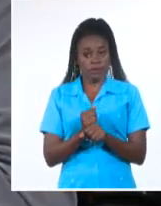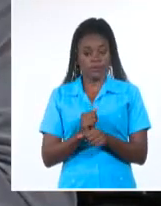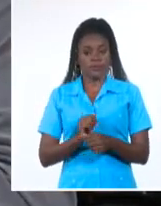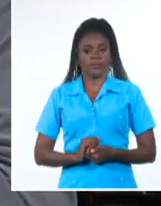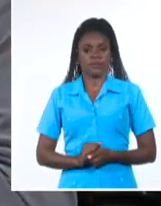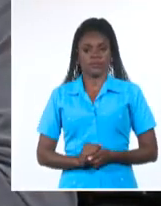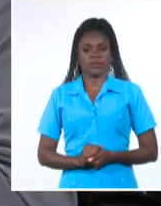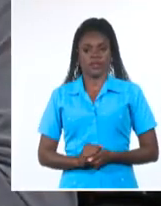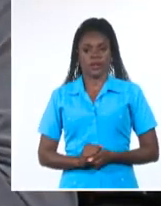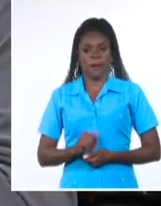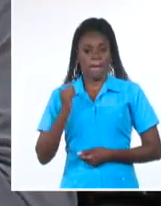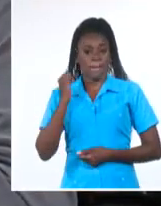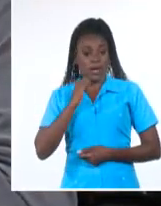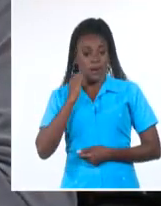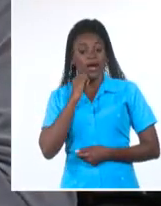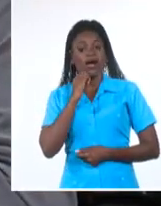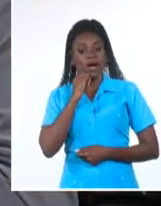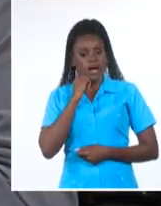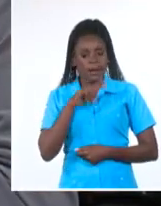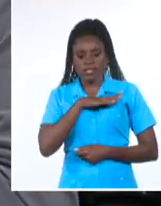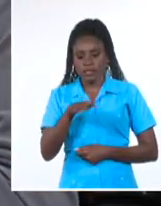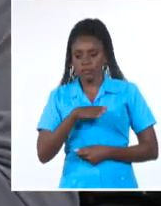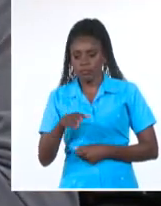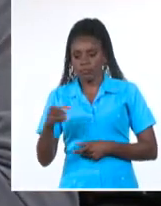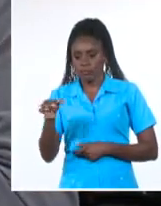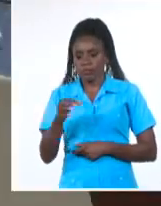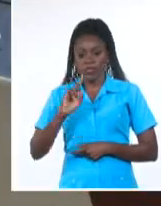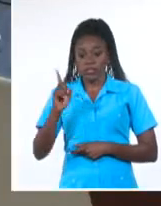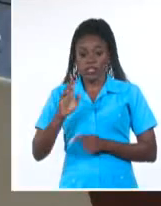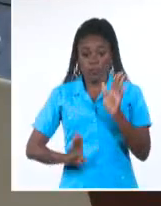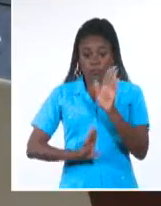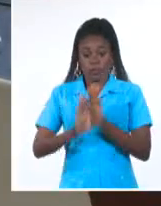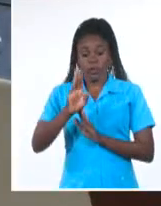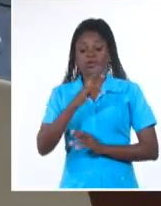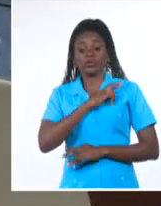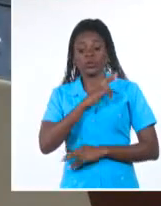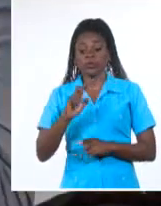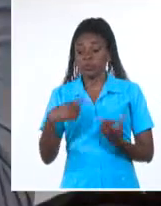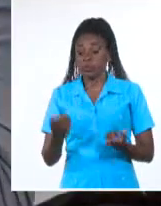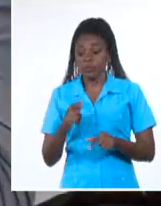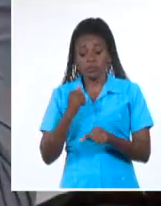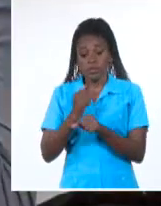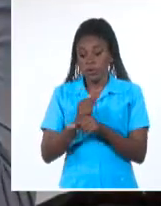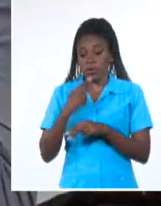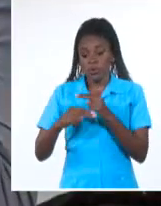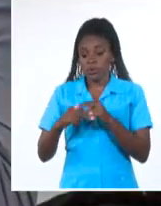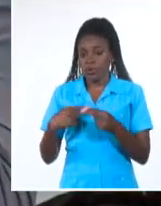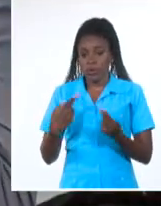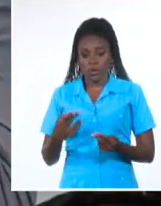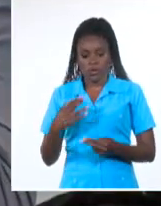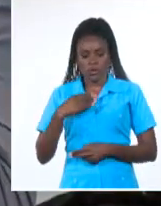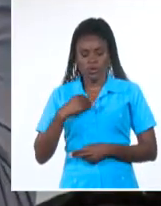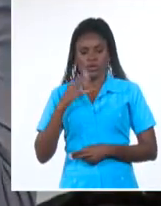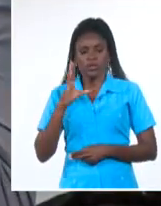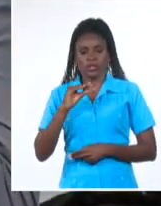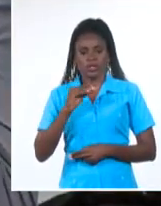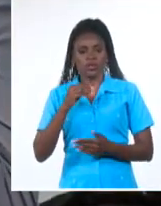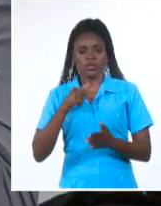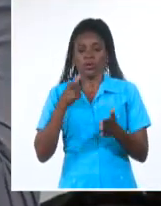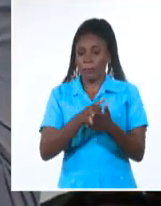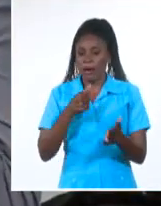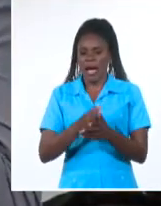con énfasis en los territorios, y si no avanza tienen que responder por eso. Lo que hemos dicho, hemos insistido,